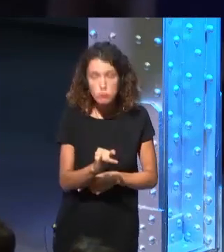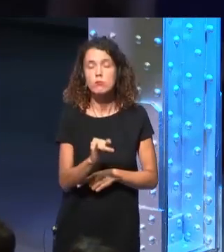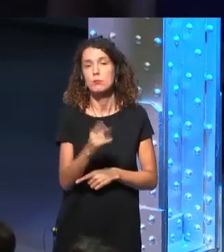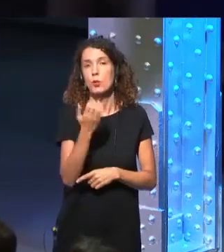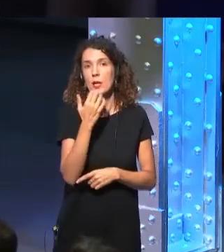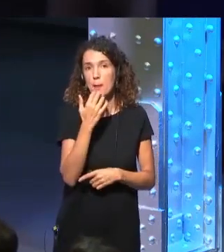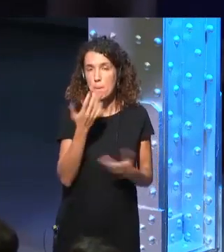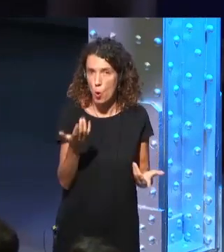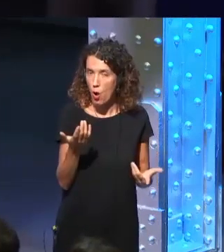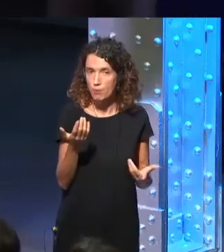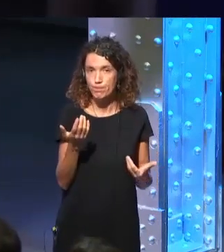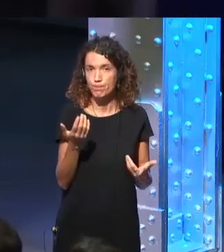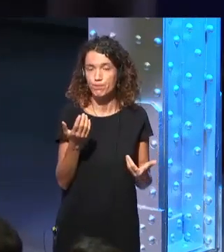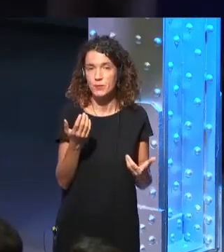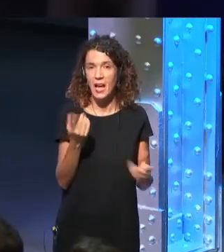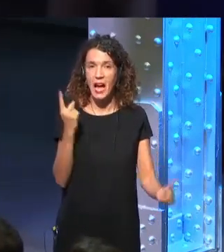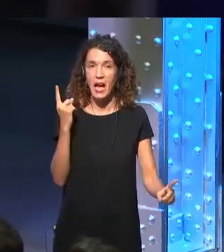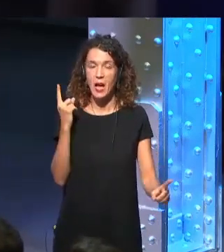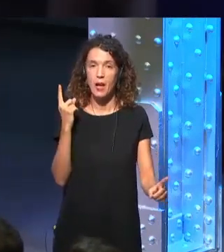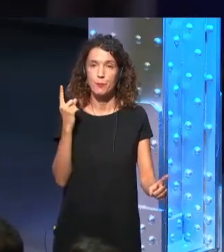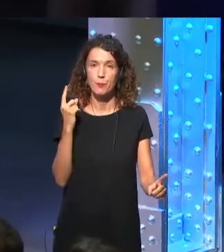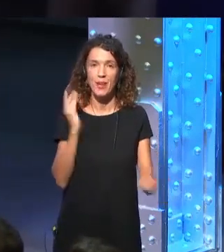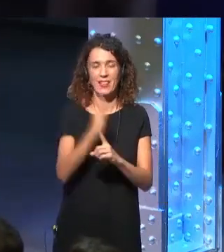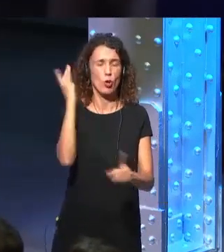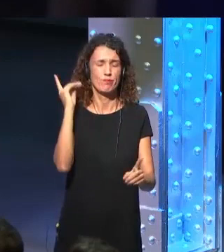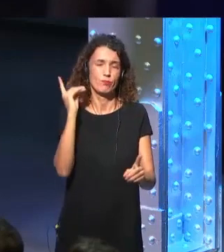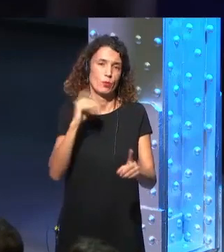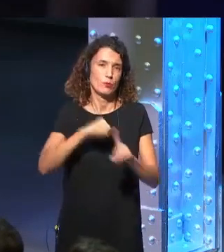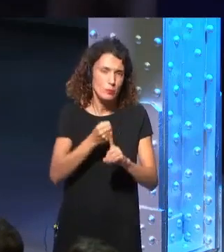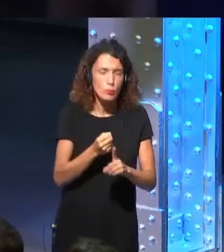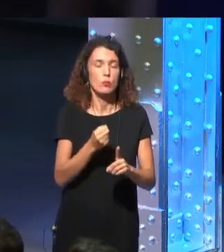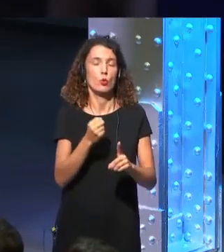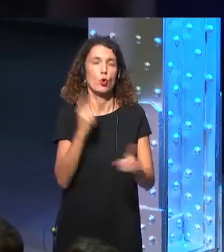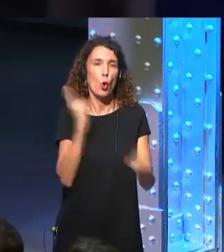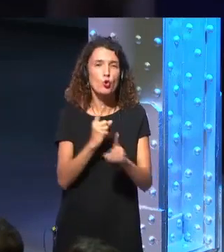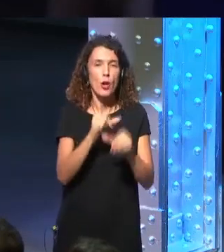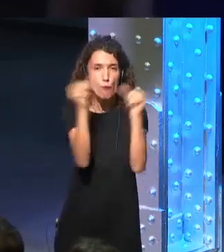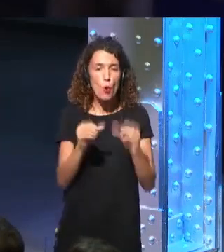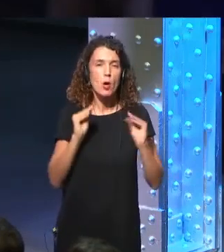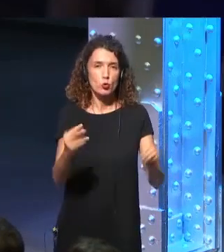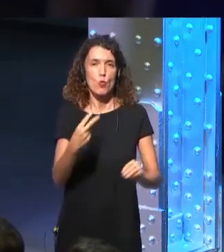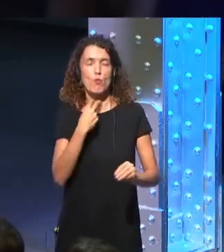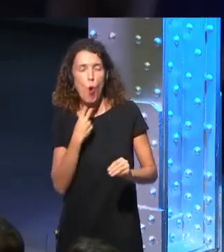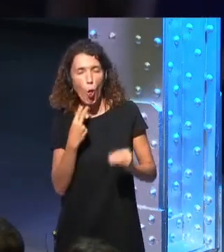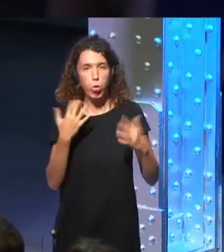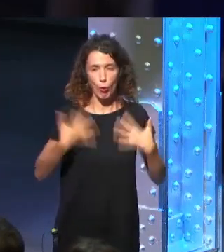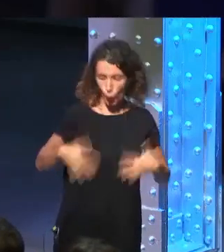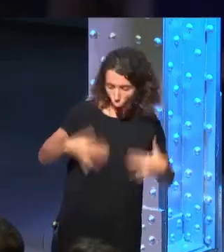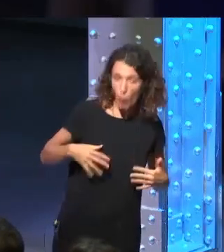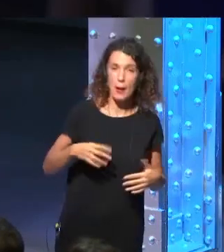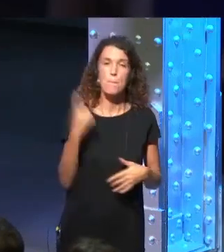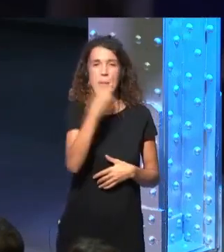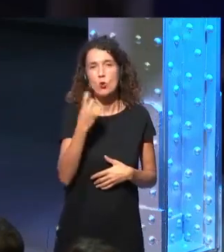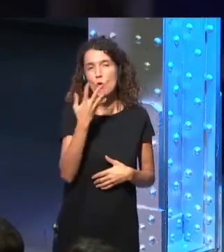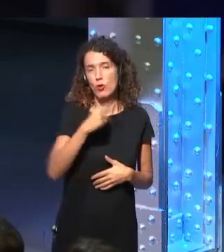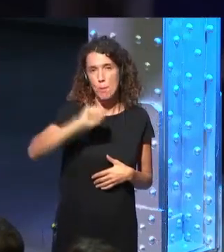dirigir en los ataques contra su forma de hablar, contra su forma de vestir. Hay uno de